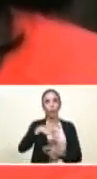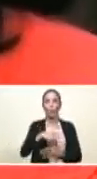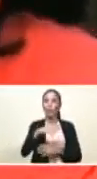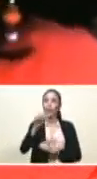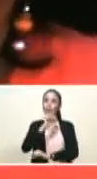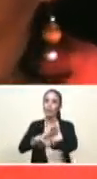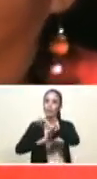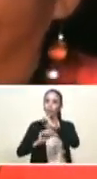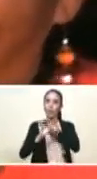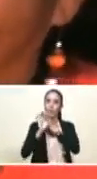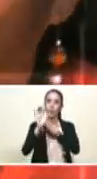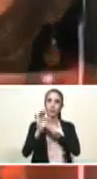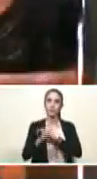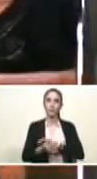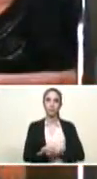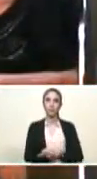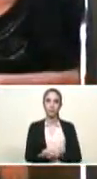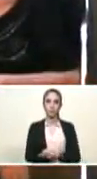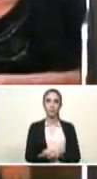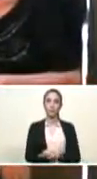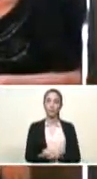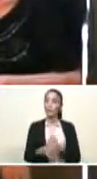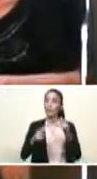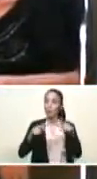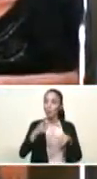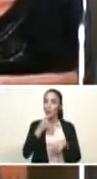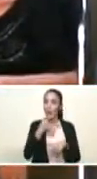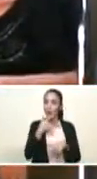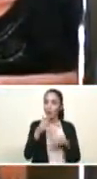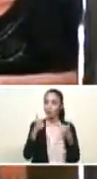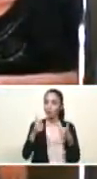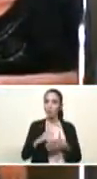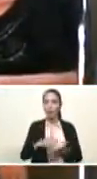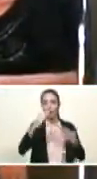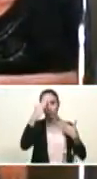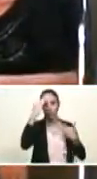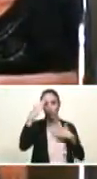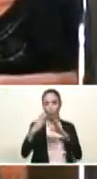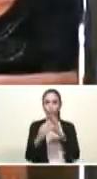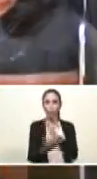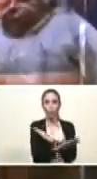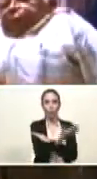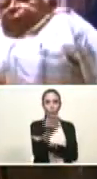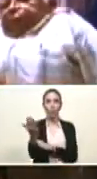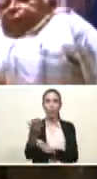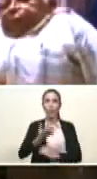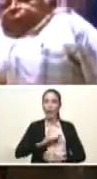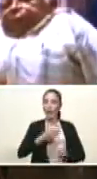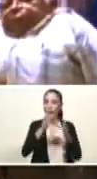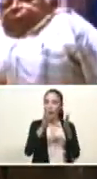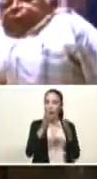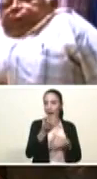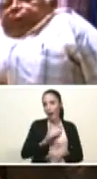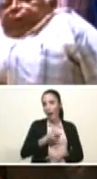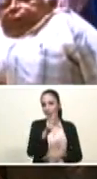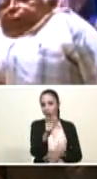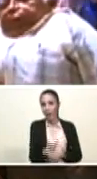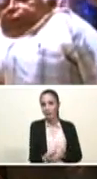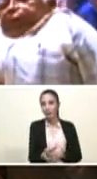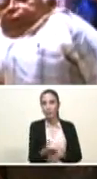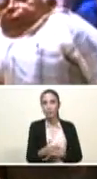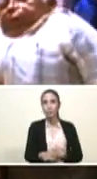combatiente. Estamos en una etapa bien bonita. Quiero saludar a todo el equipo que nos acompaña, el alcalde del municipio, el camarada Pedro